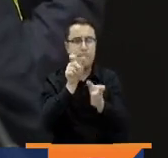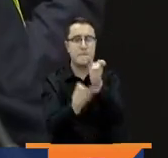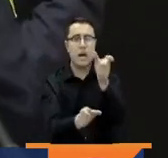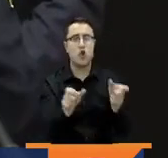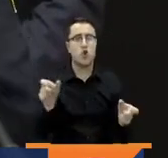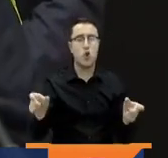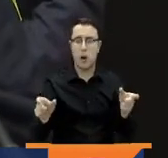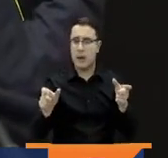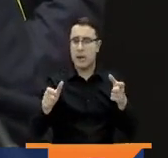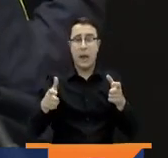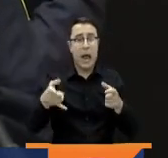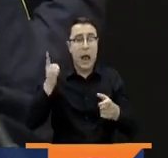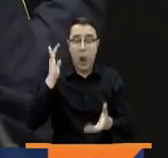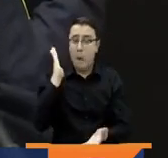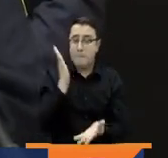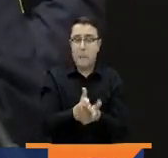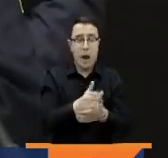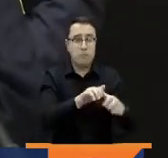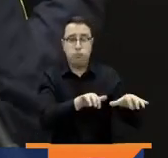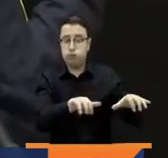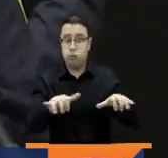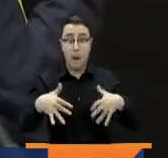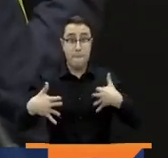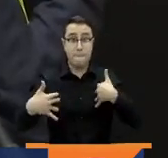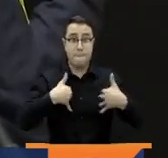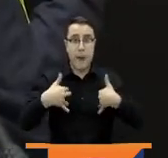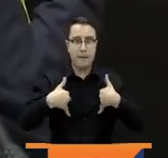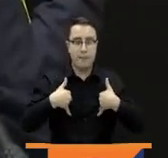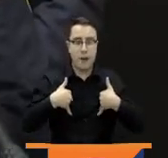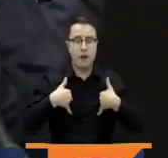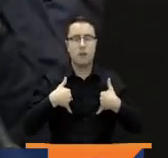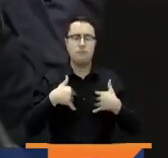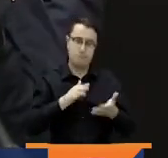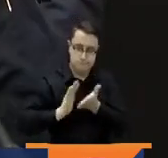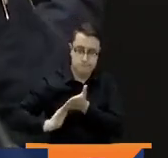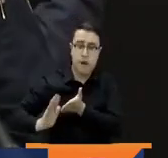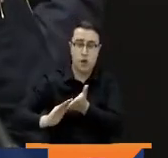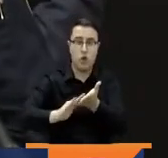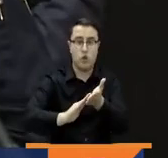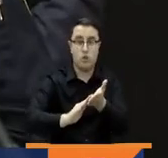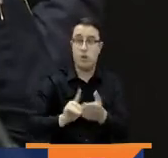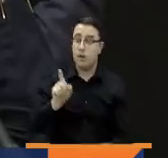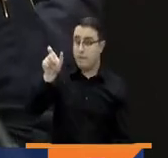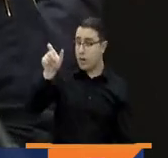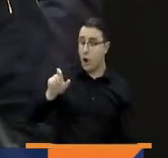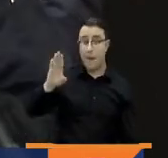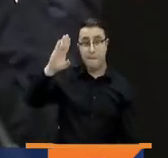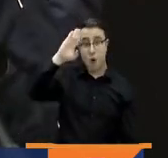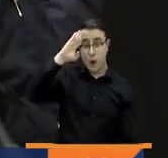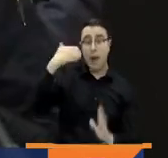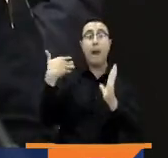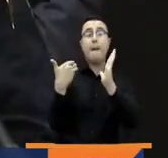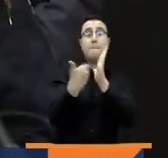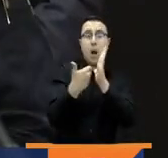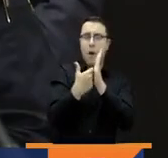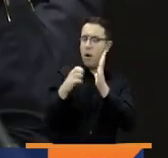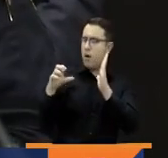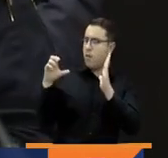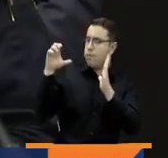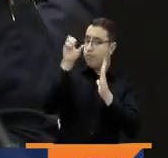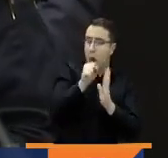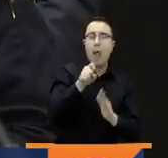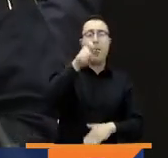víctimas de cualquier hecho en donde un policía, de manera comprobada, con todo el debido